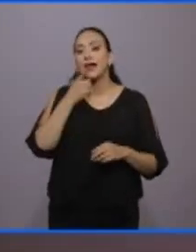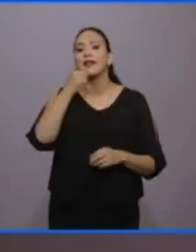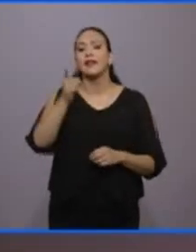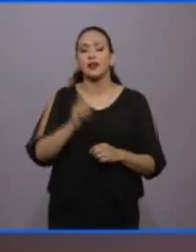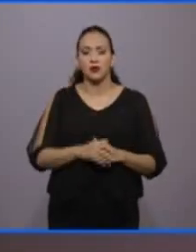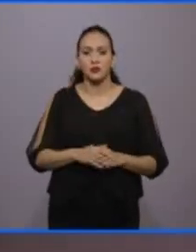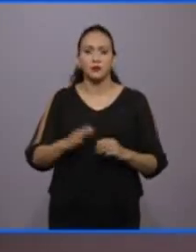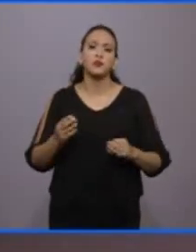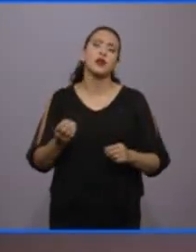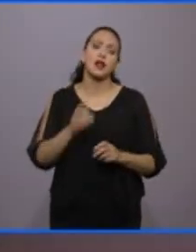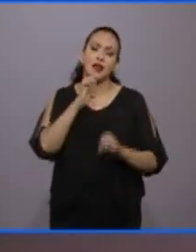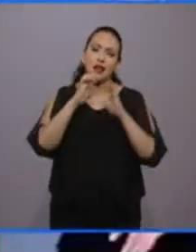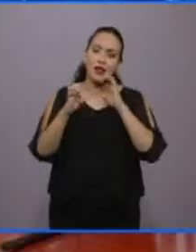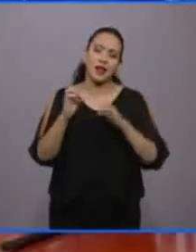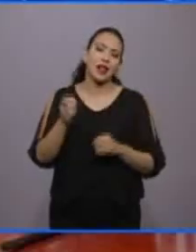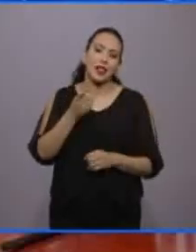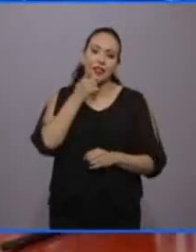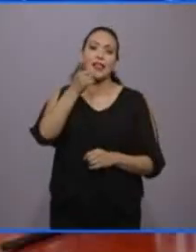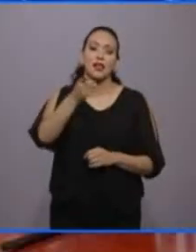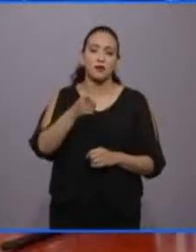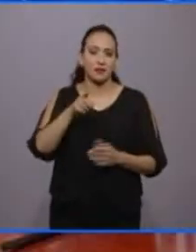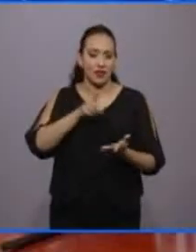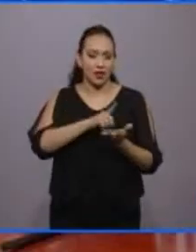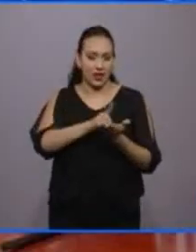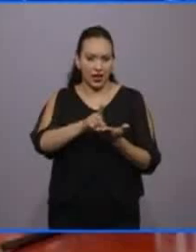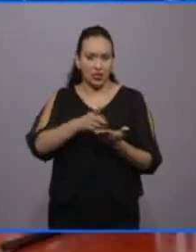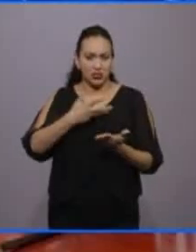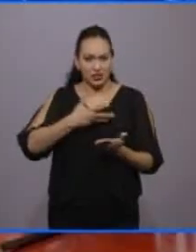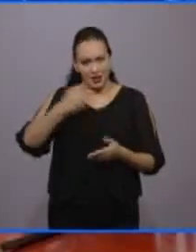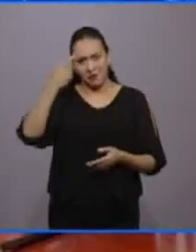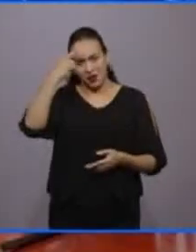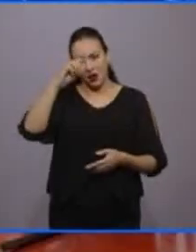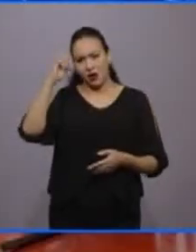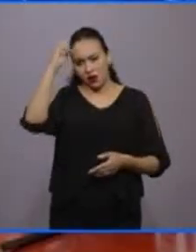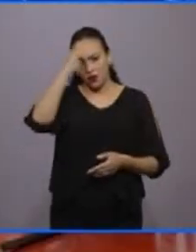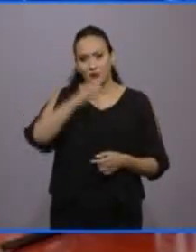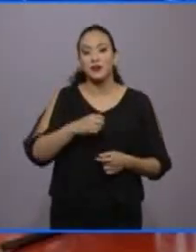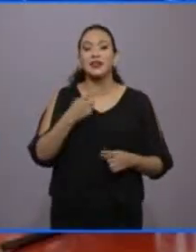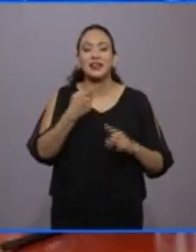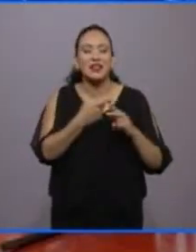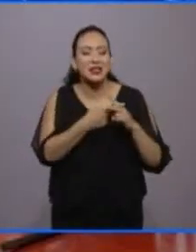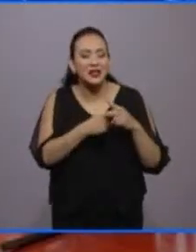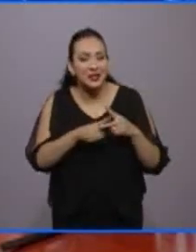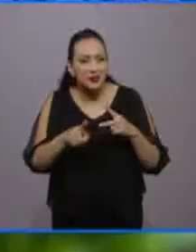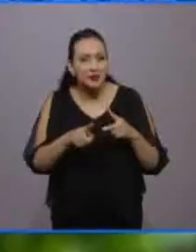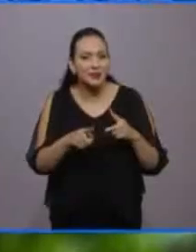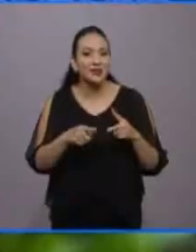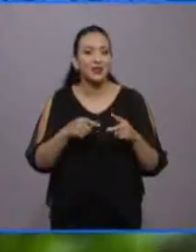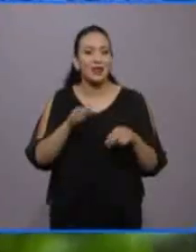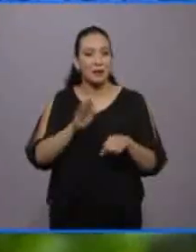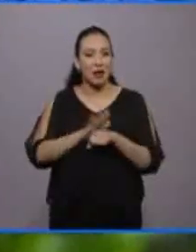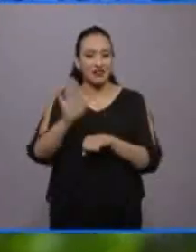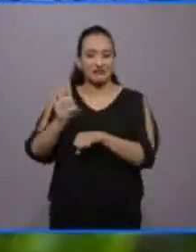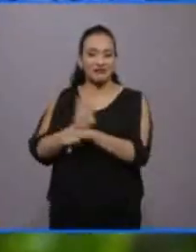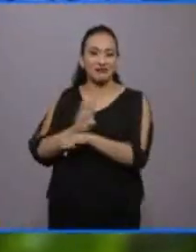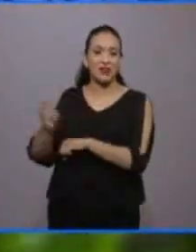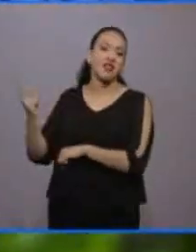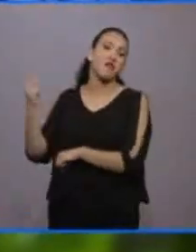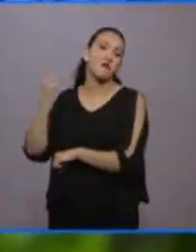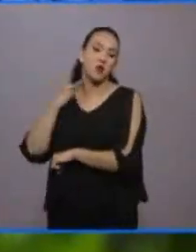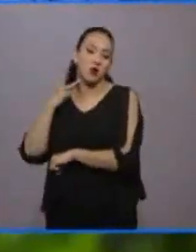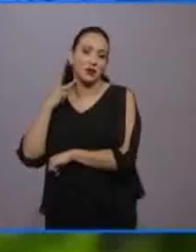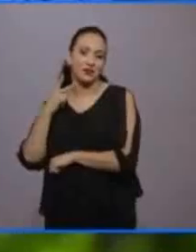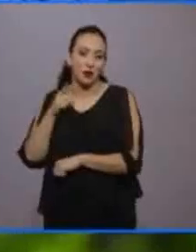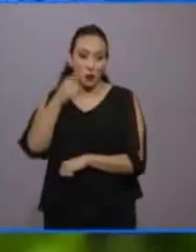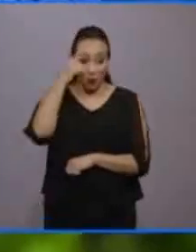en el podcast Derecho a Opinar. Lamentó que la iniciativa tuvo desde un principio más fines políticos que democráticos, sin